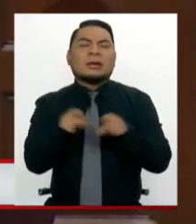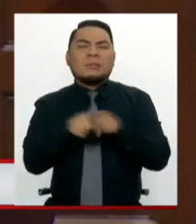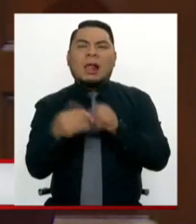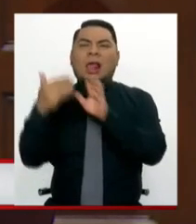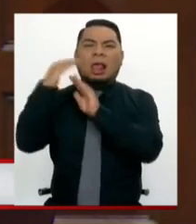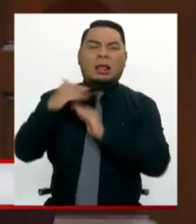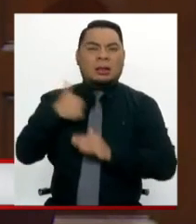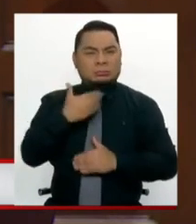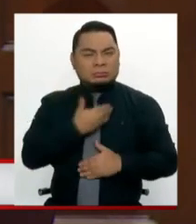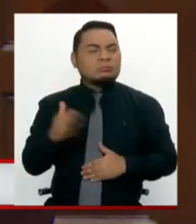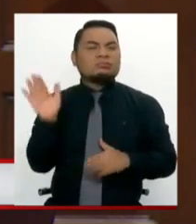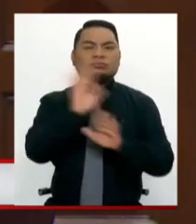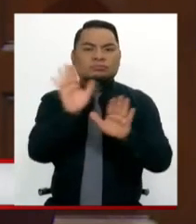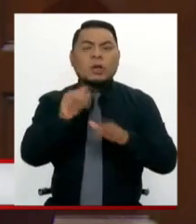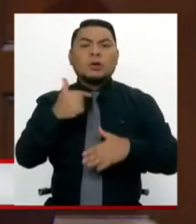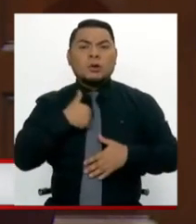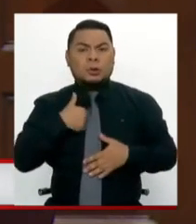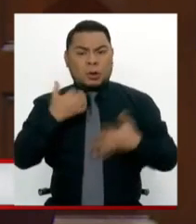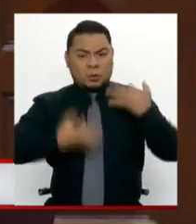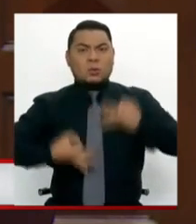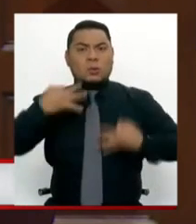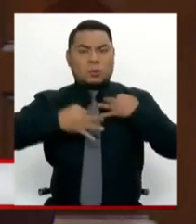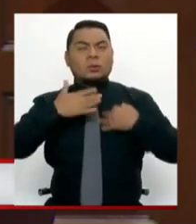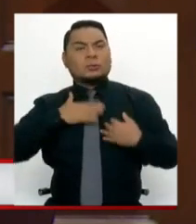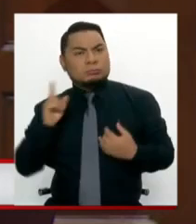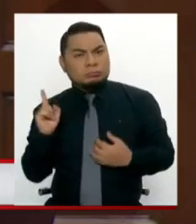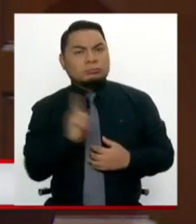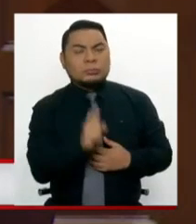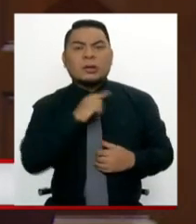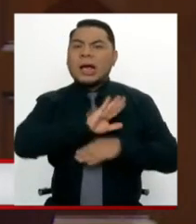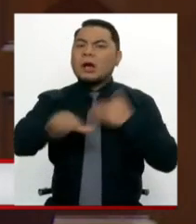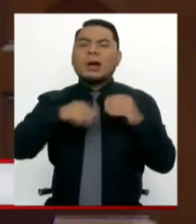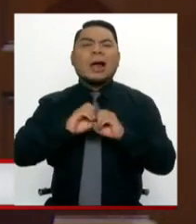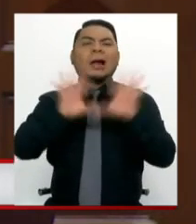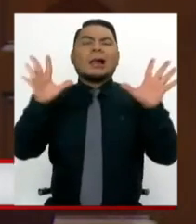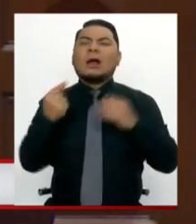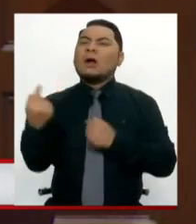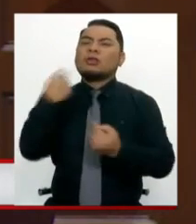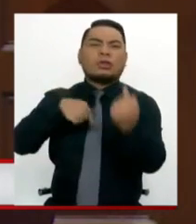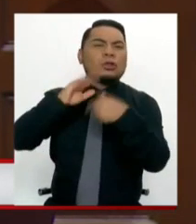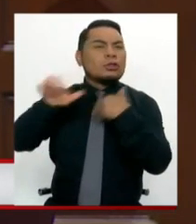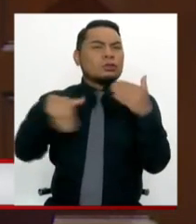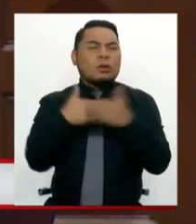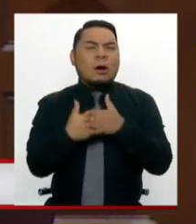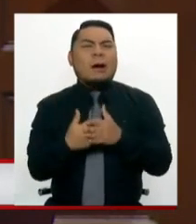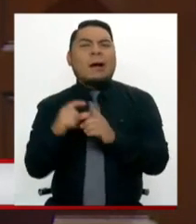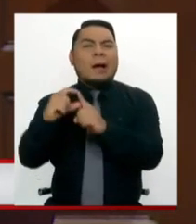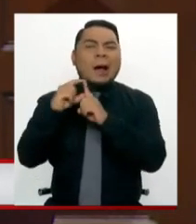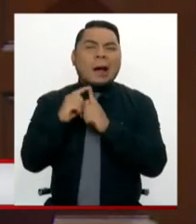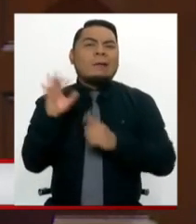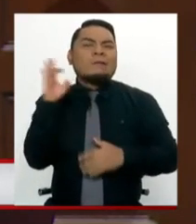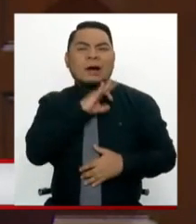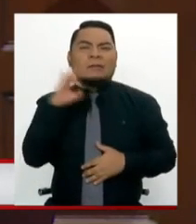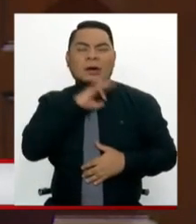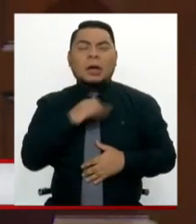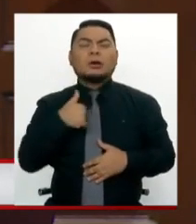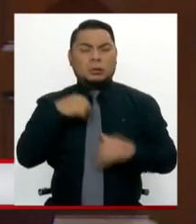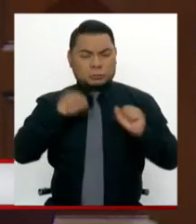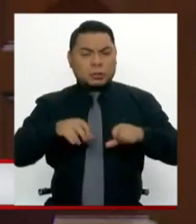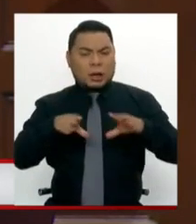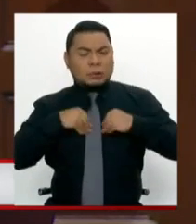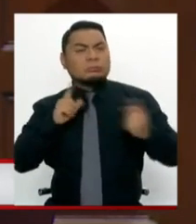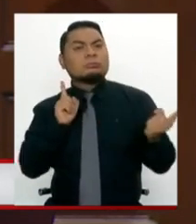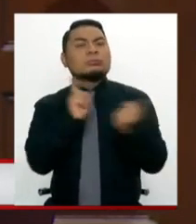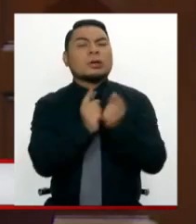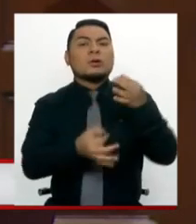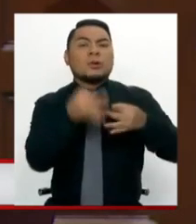República, me someto a la justicia para aclarar los delitos que se me pretenden imputar. Con respeto al debido proceso y no